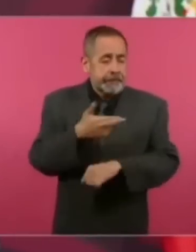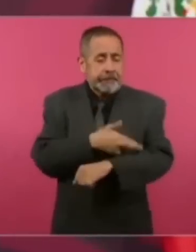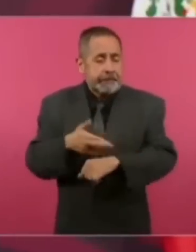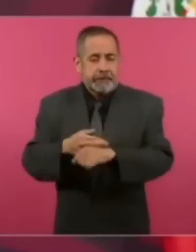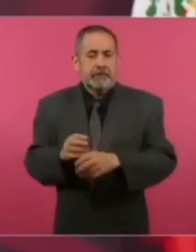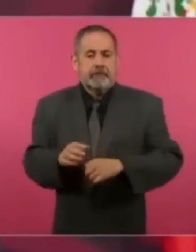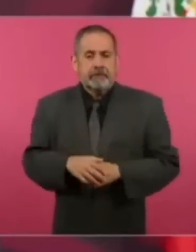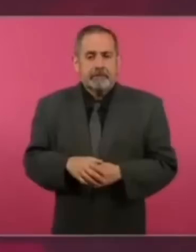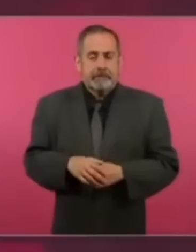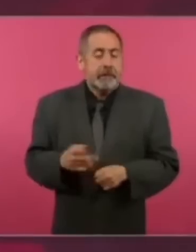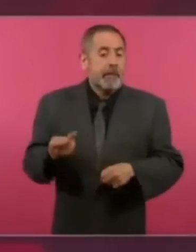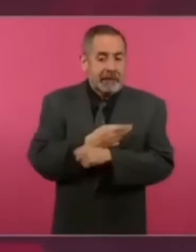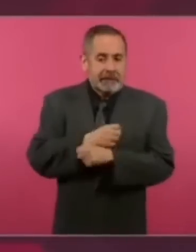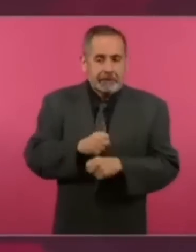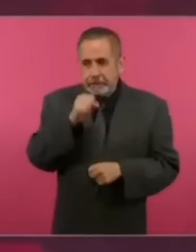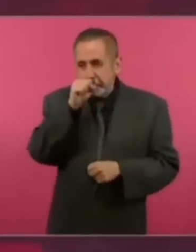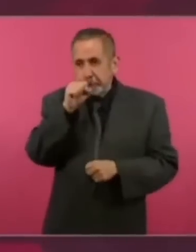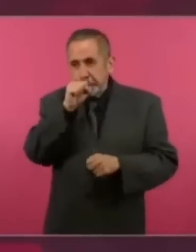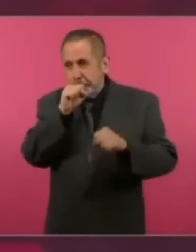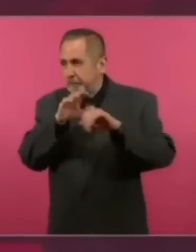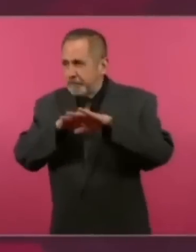Se convoca elecciones